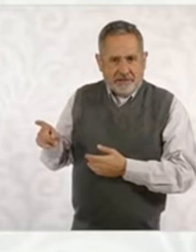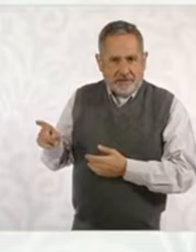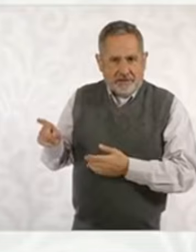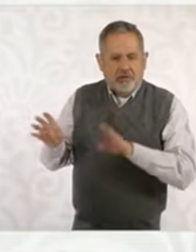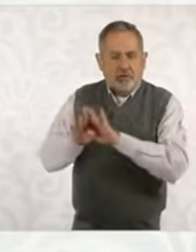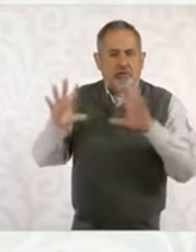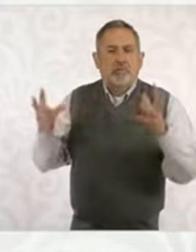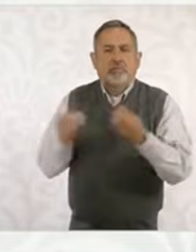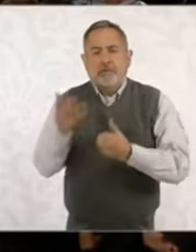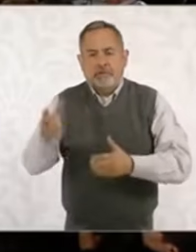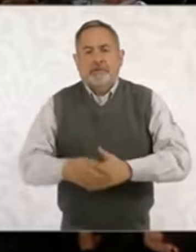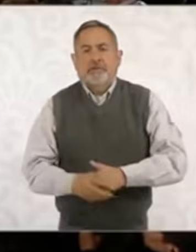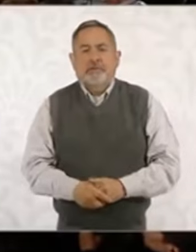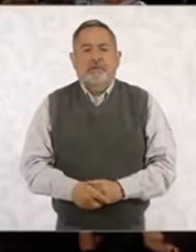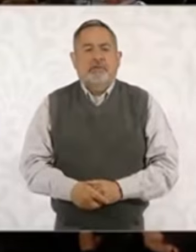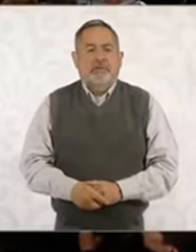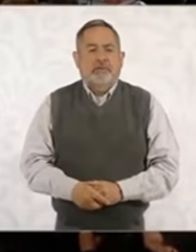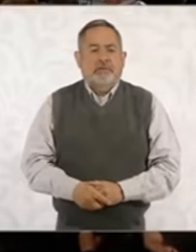montos. La que sigue.